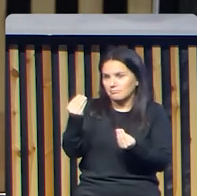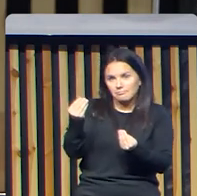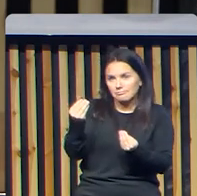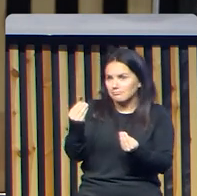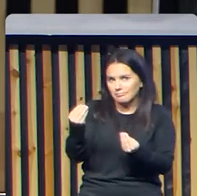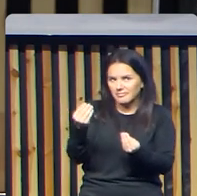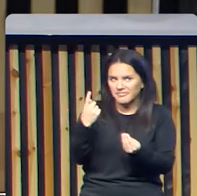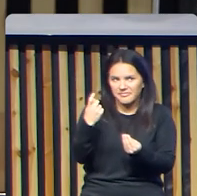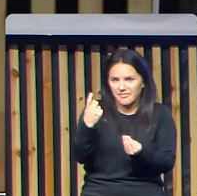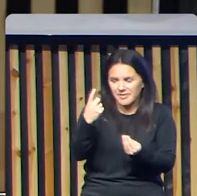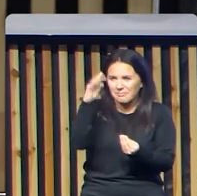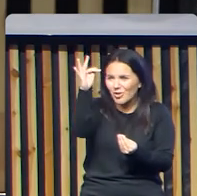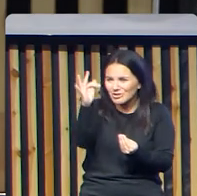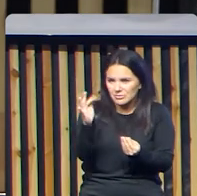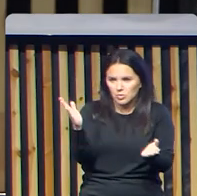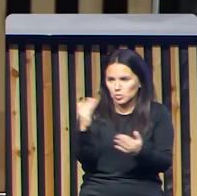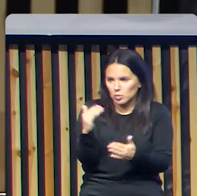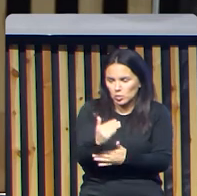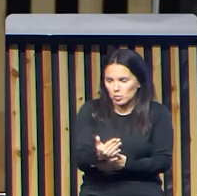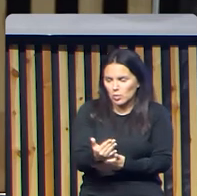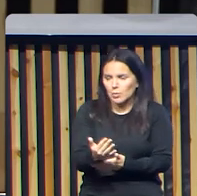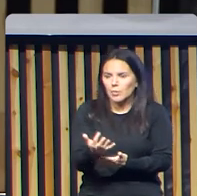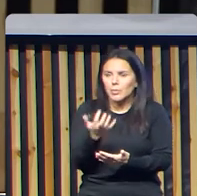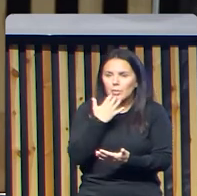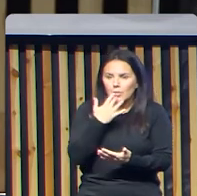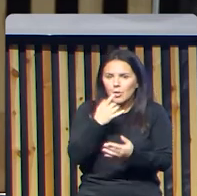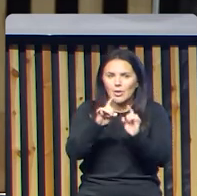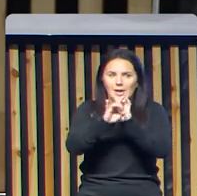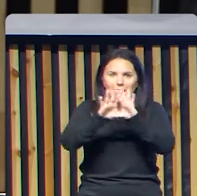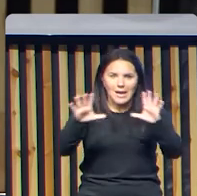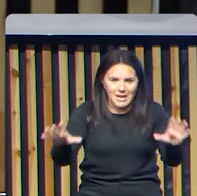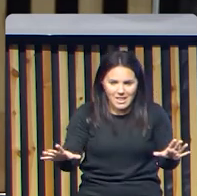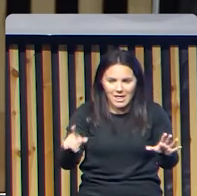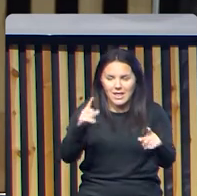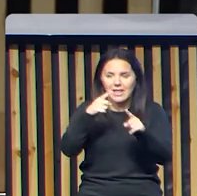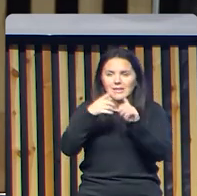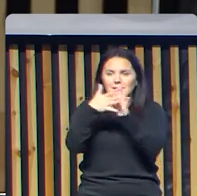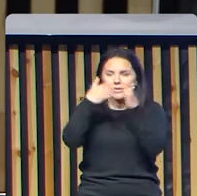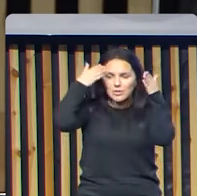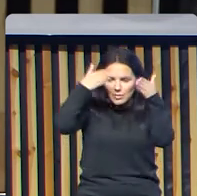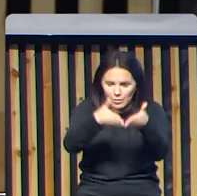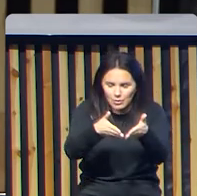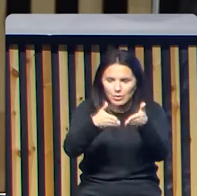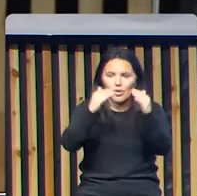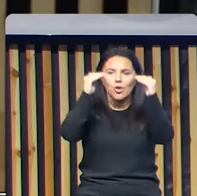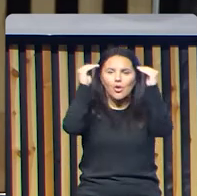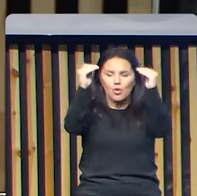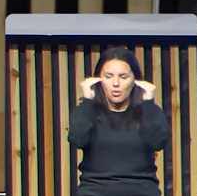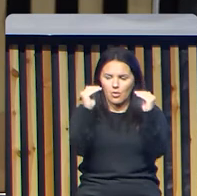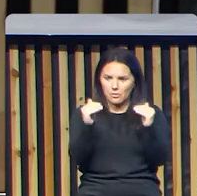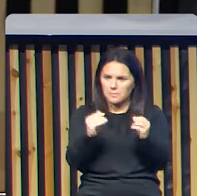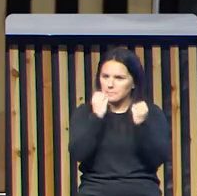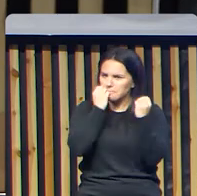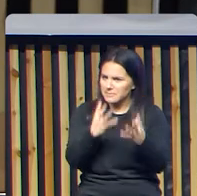de muchas propiedades positivas no como puede ser la claridad la precisión el orden preciso de